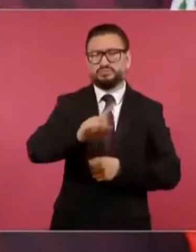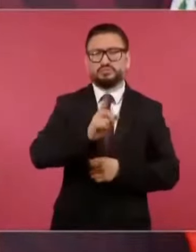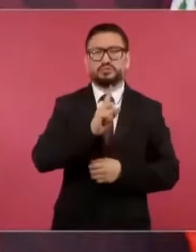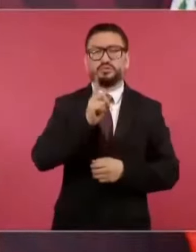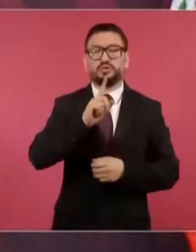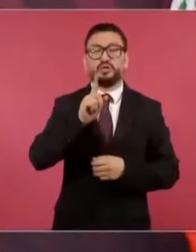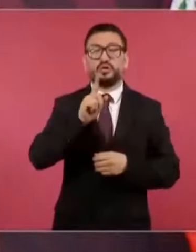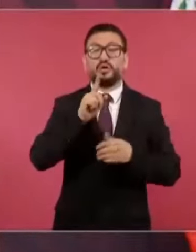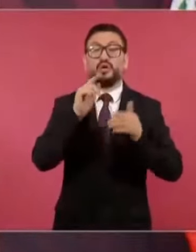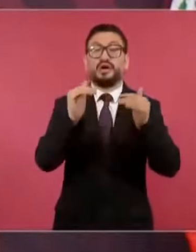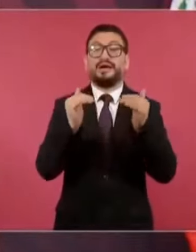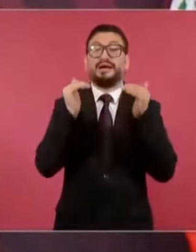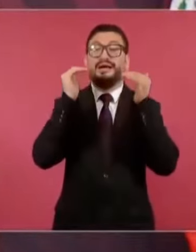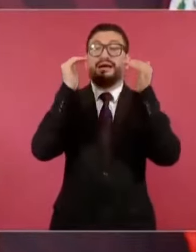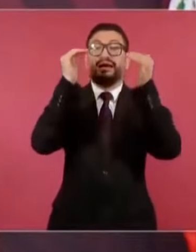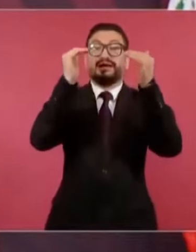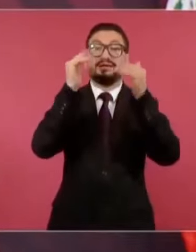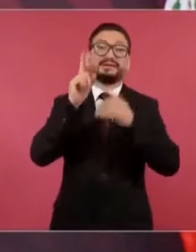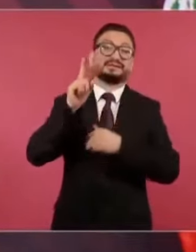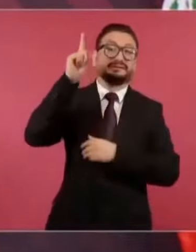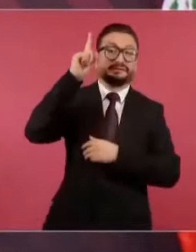los jefes.